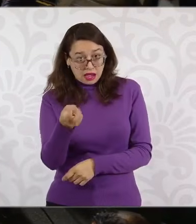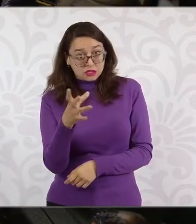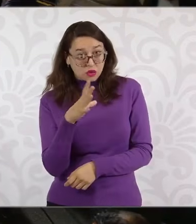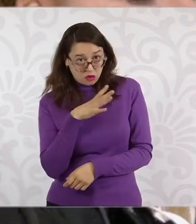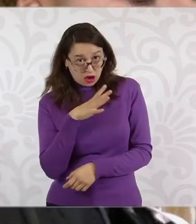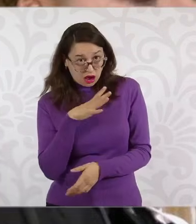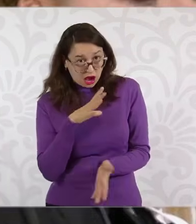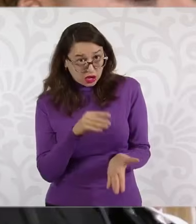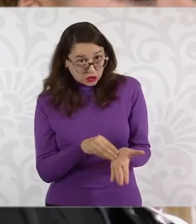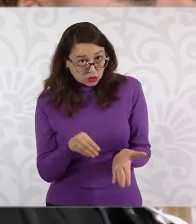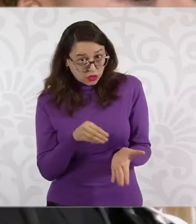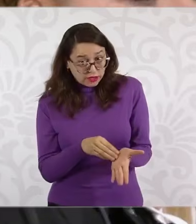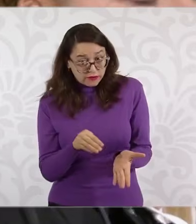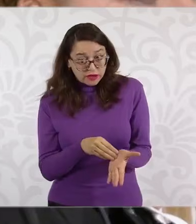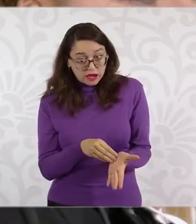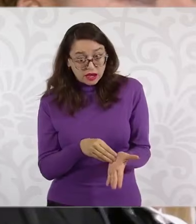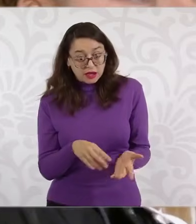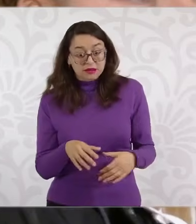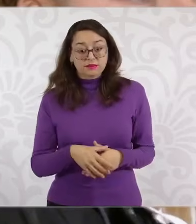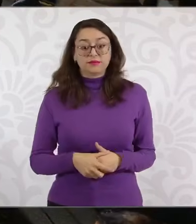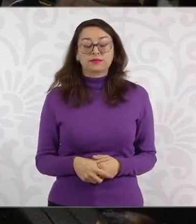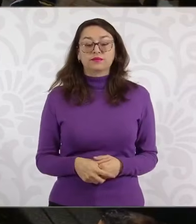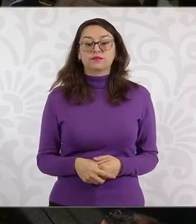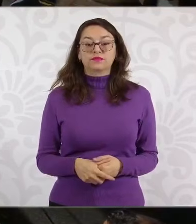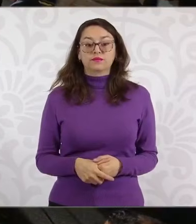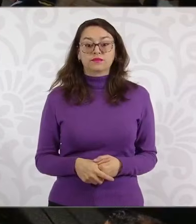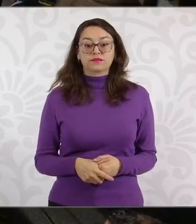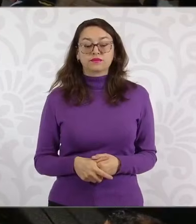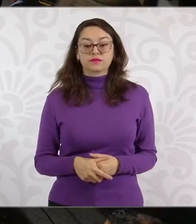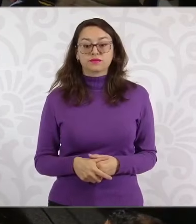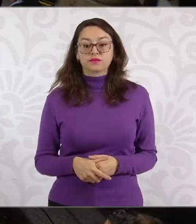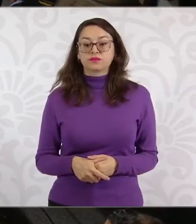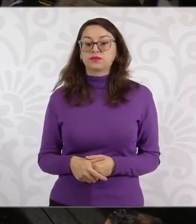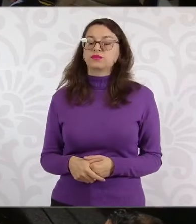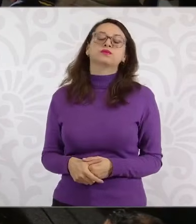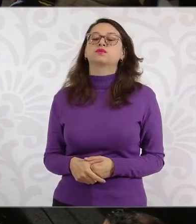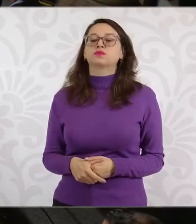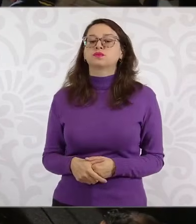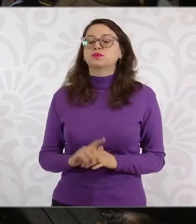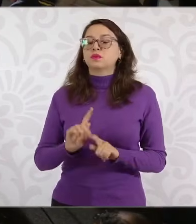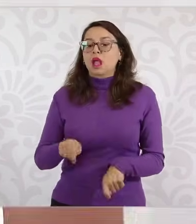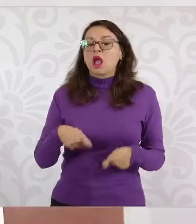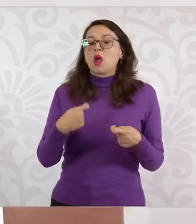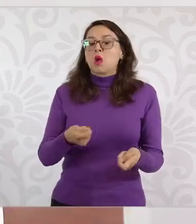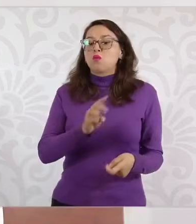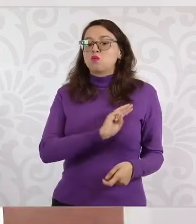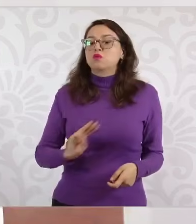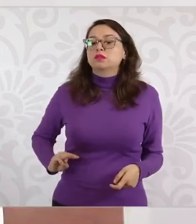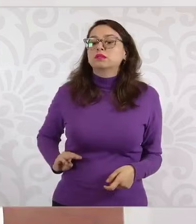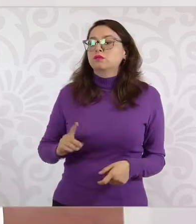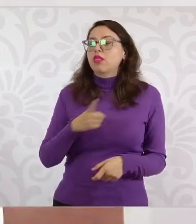tiene Fonatur estos espacios. Lo que pasó al municipio es el mantenimiento. Así